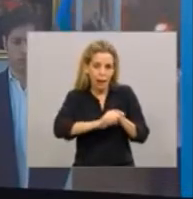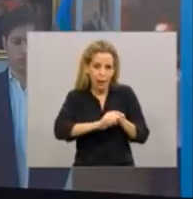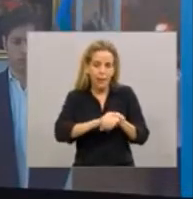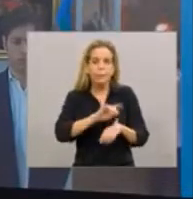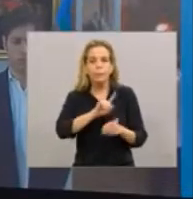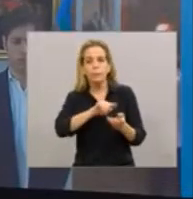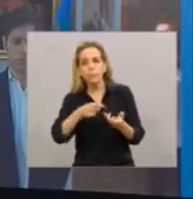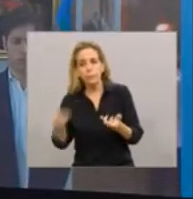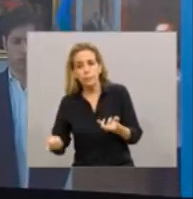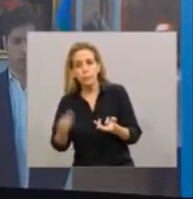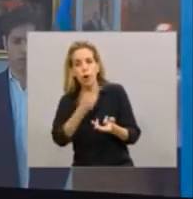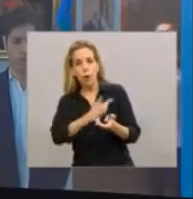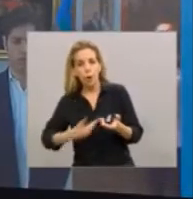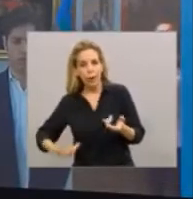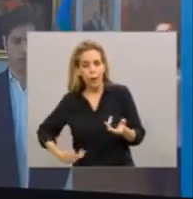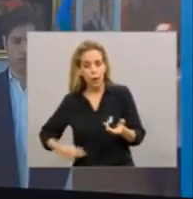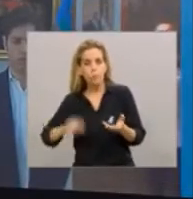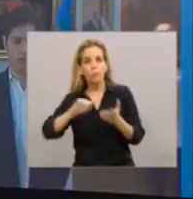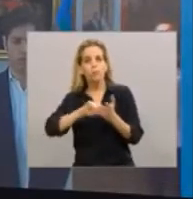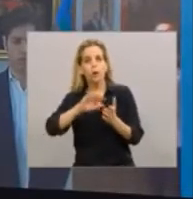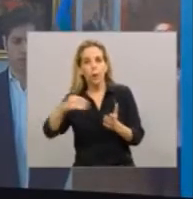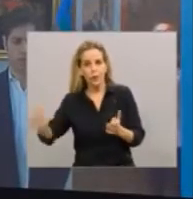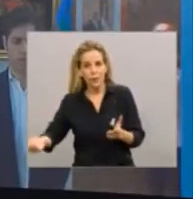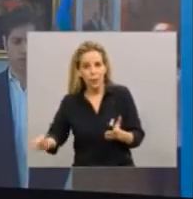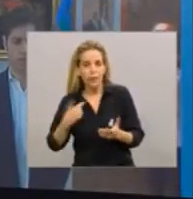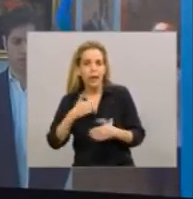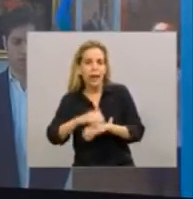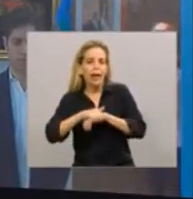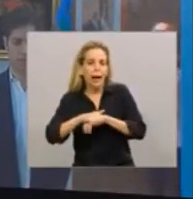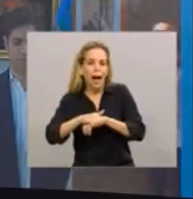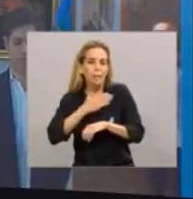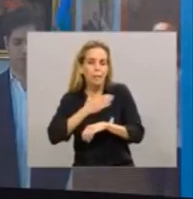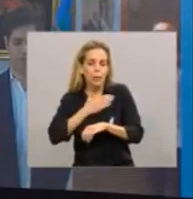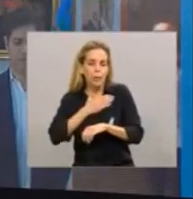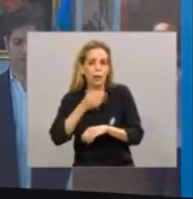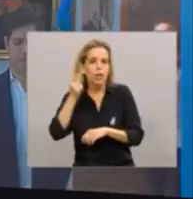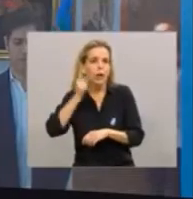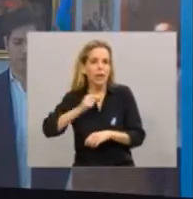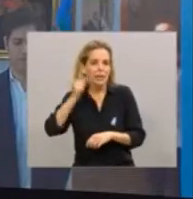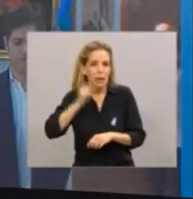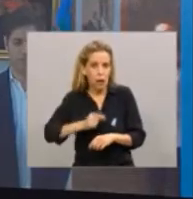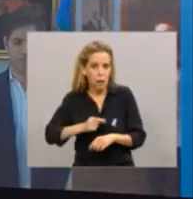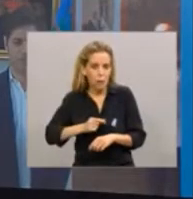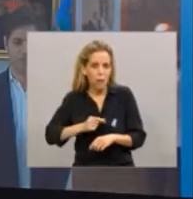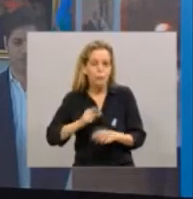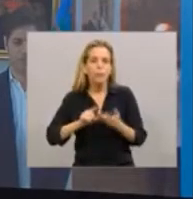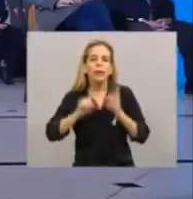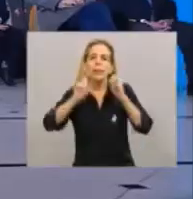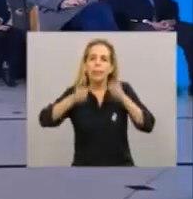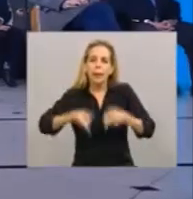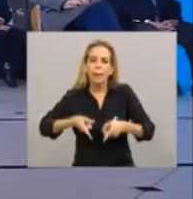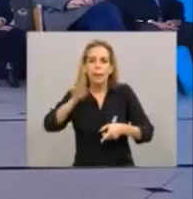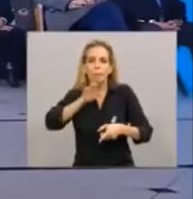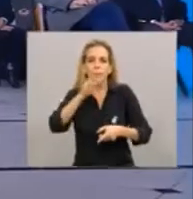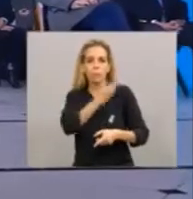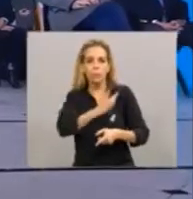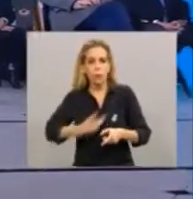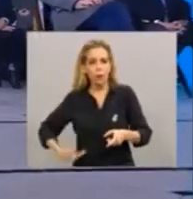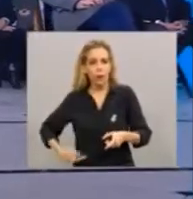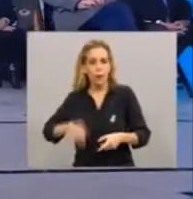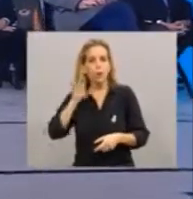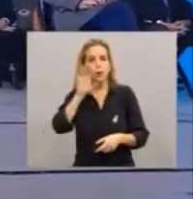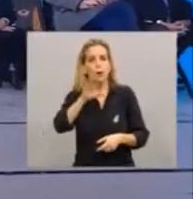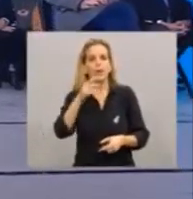está el gobernador de la provincia de buenos aires mi querido axel kicillof está la gobernadora de santa cruz